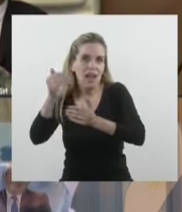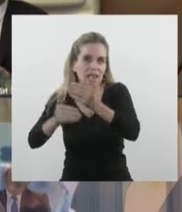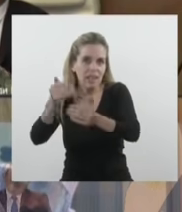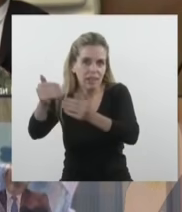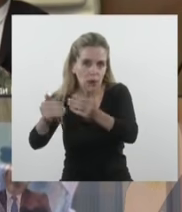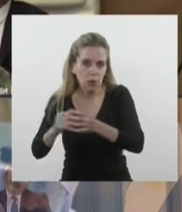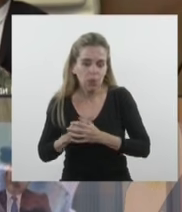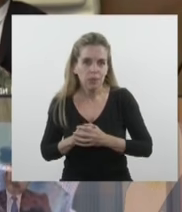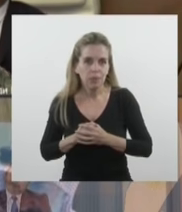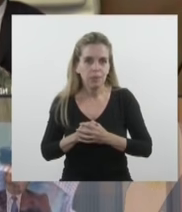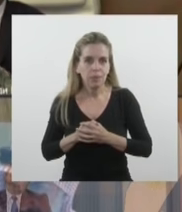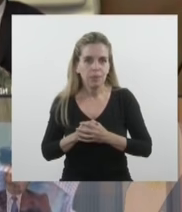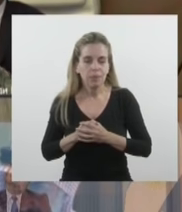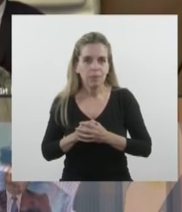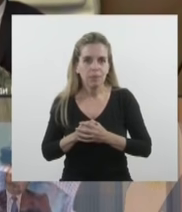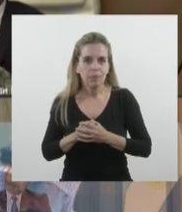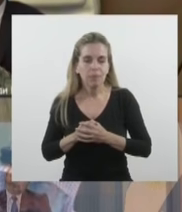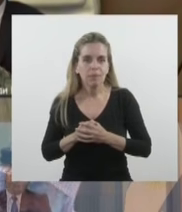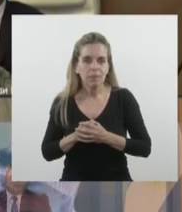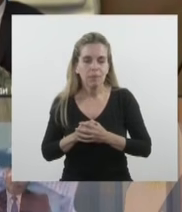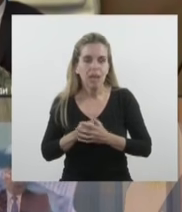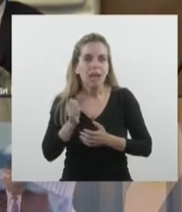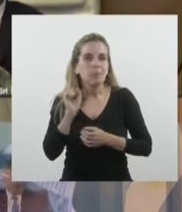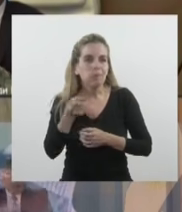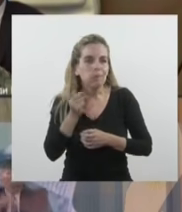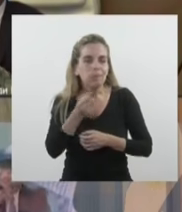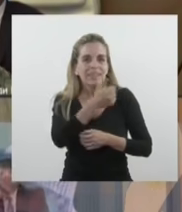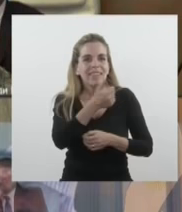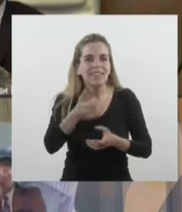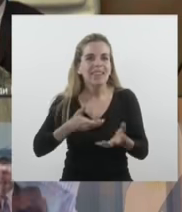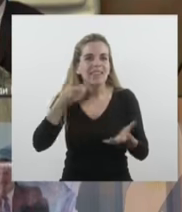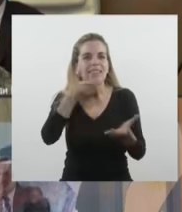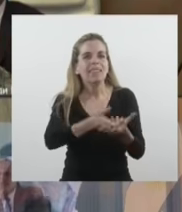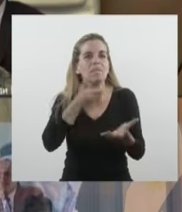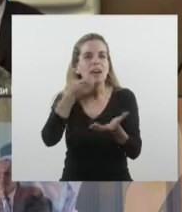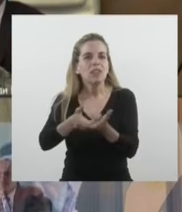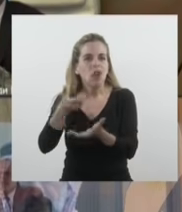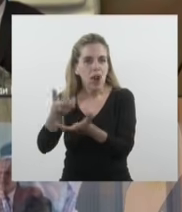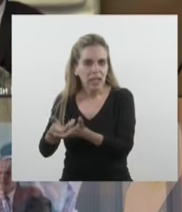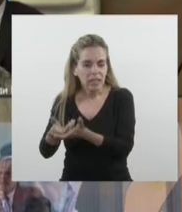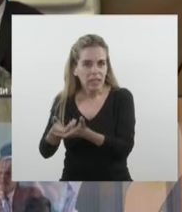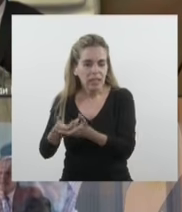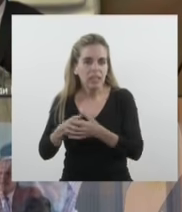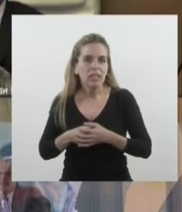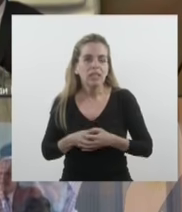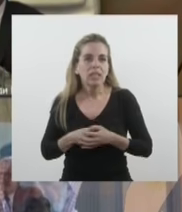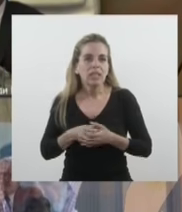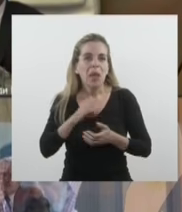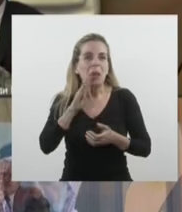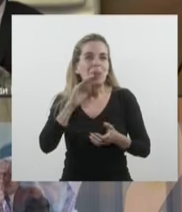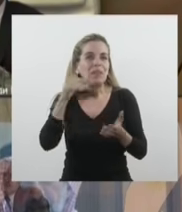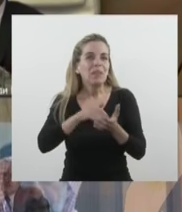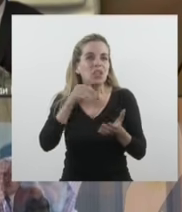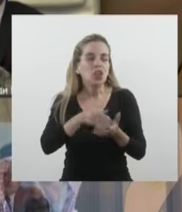ya hemos implementado 66 inversiones y millones de